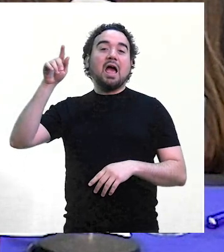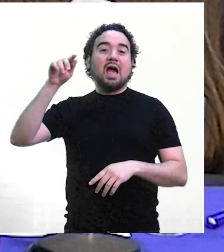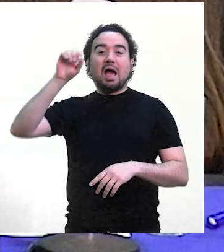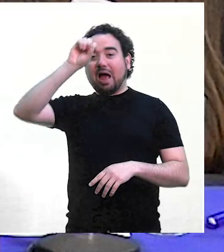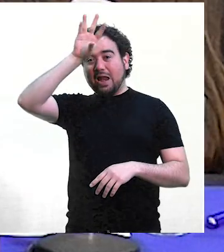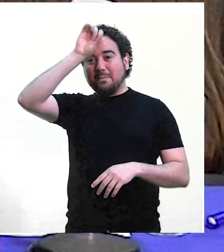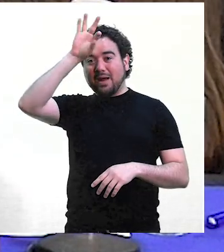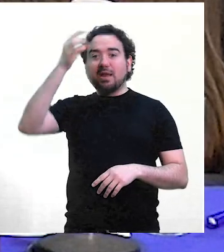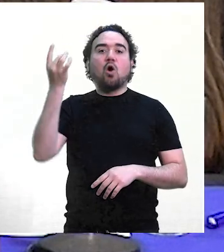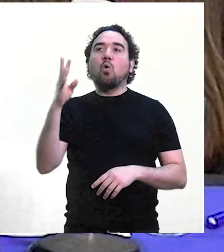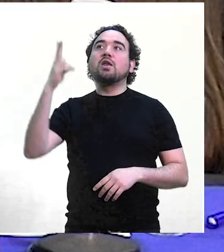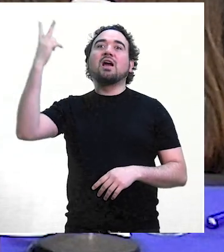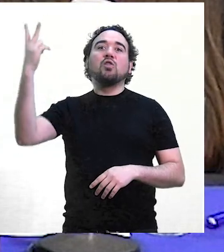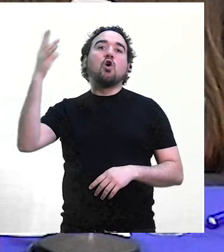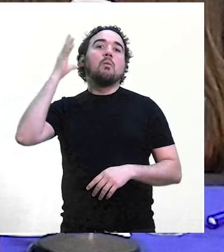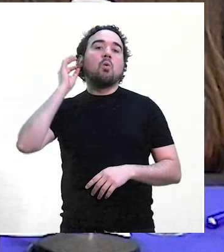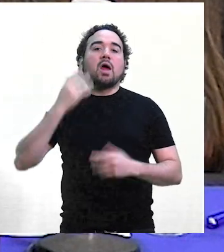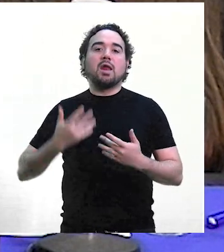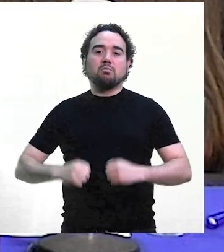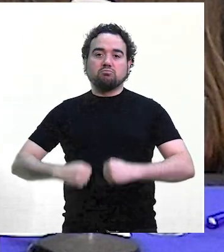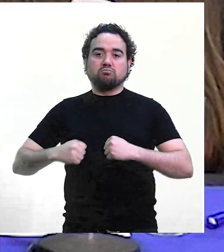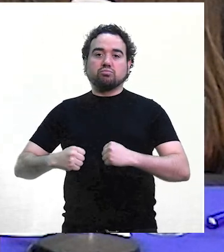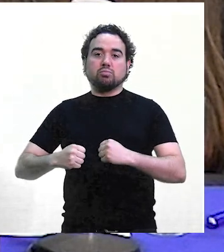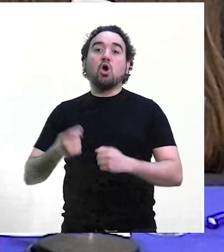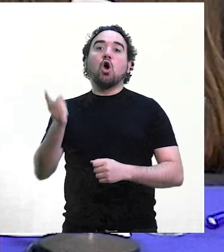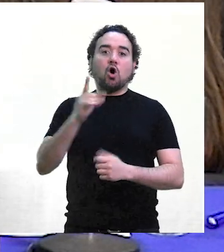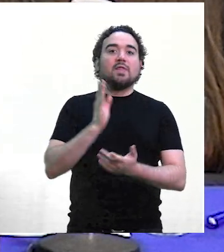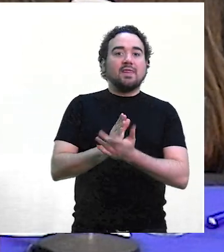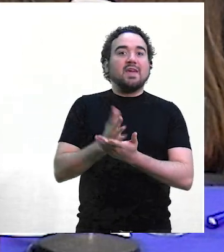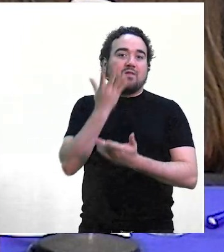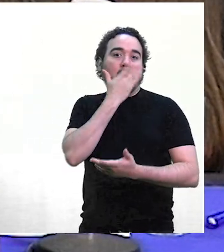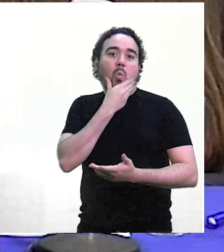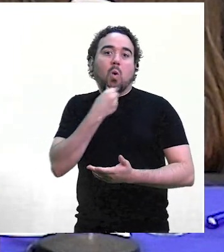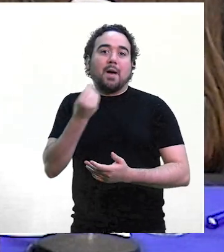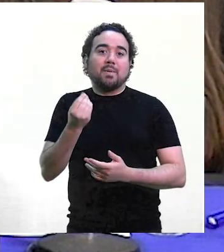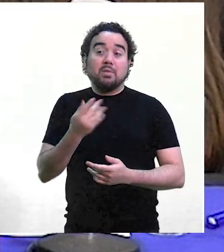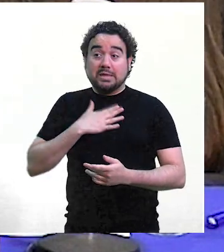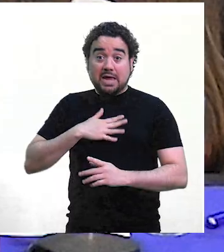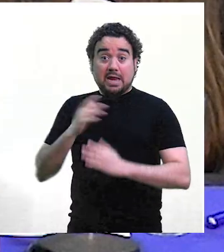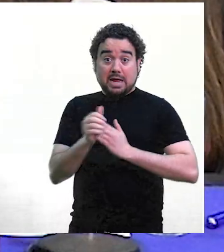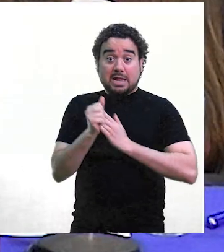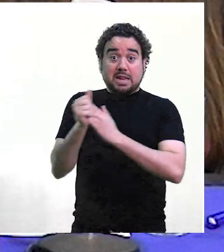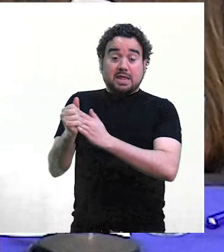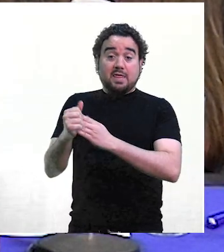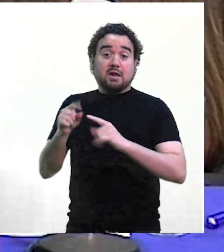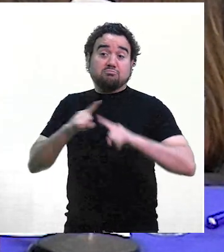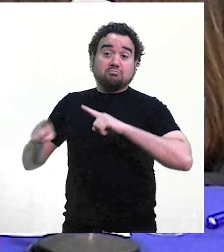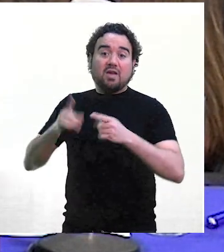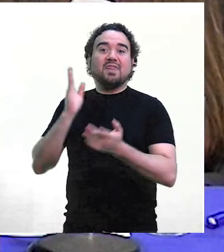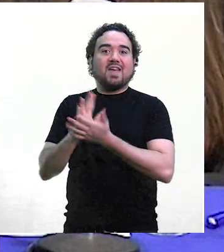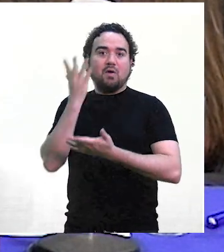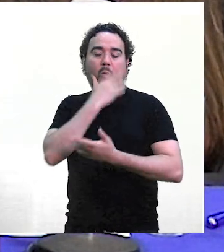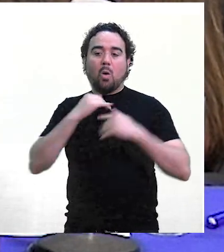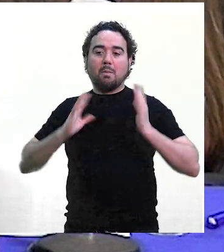eran las únicas 2 mujeres con sobrepeso. Todas las demás tenían que ser guapas. Porque si quieres liderar,